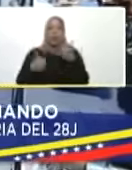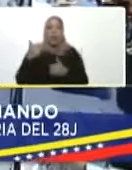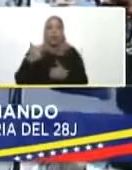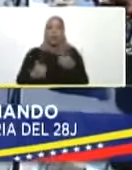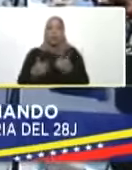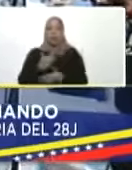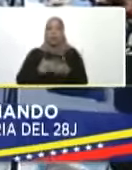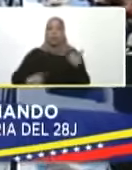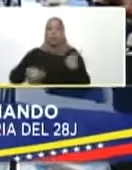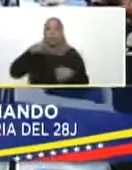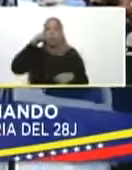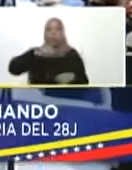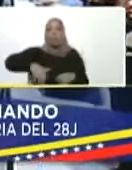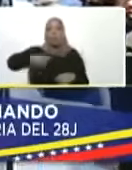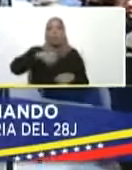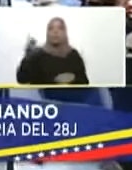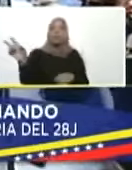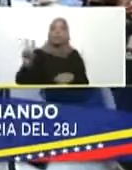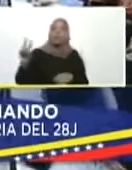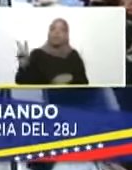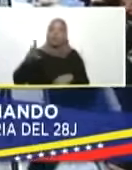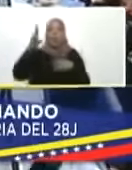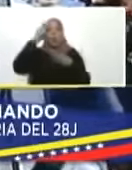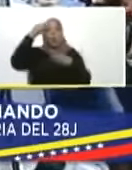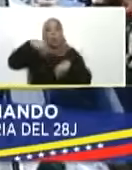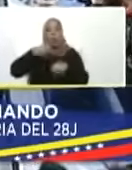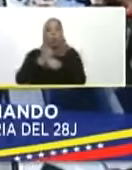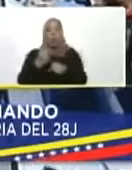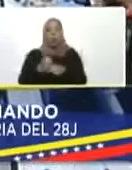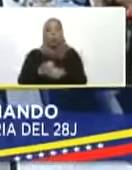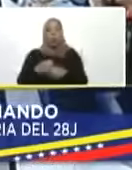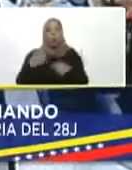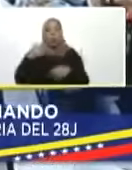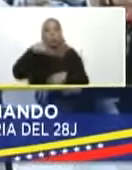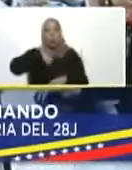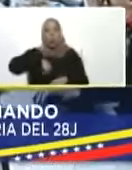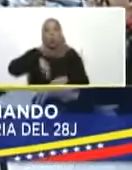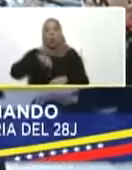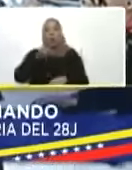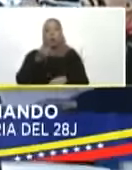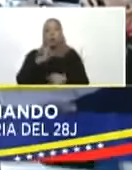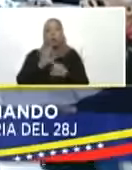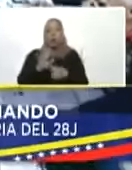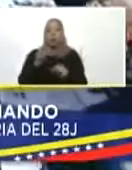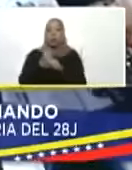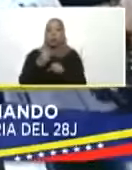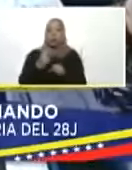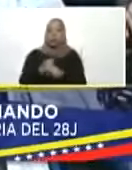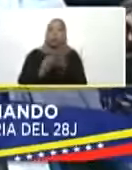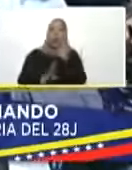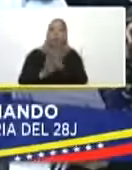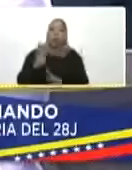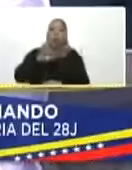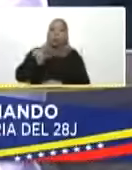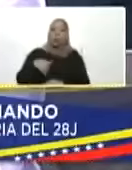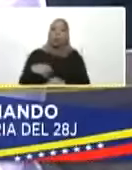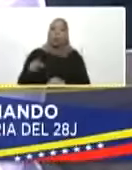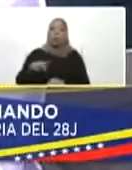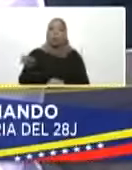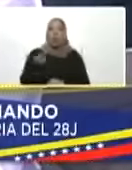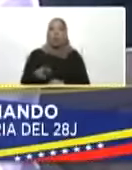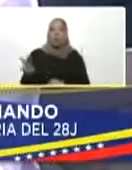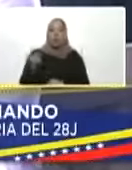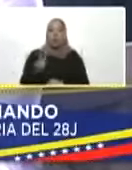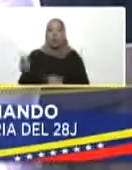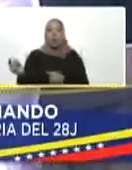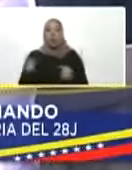Revolución Bolivariana. Sí, yo estoy completamente de acuerdo con usted de que este comando que hoy usted instala debe desplegarse por todo el país en un